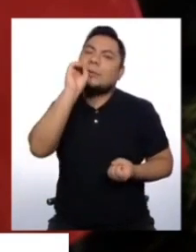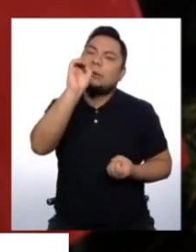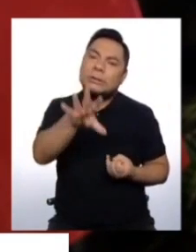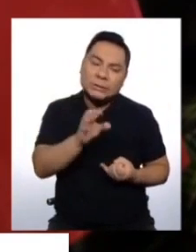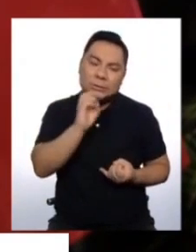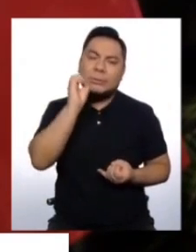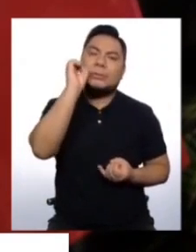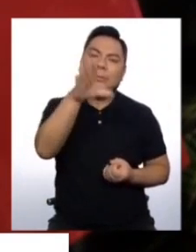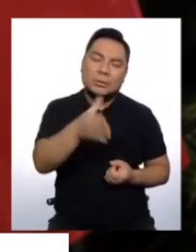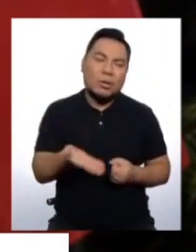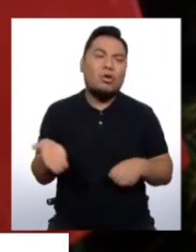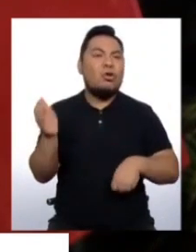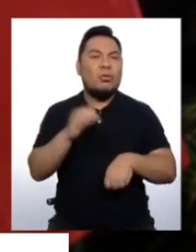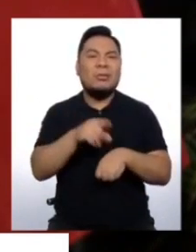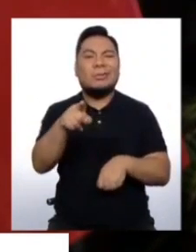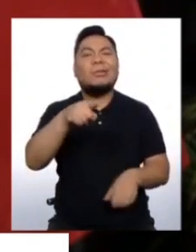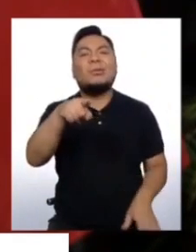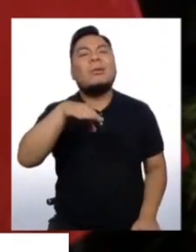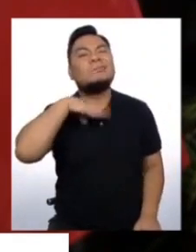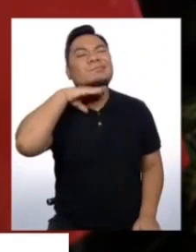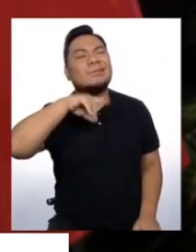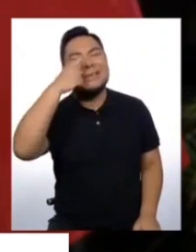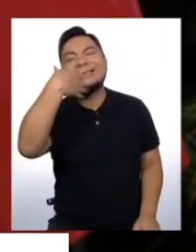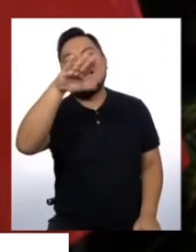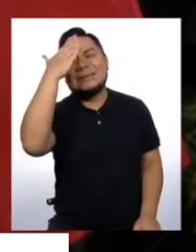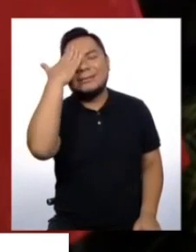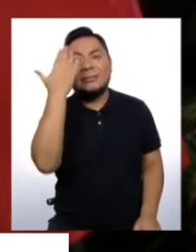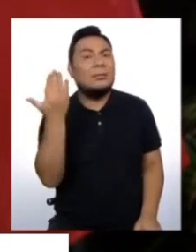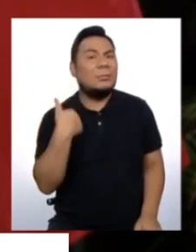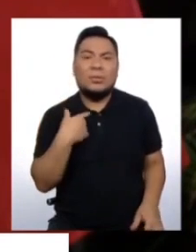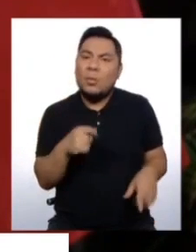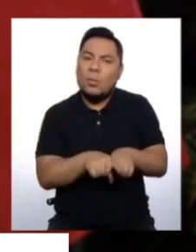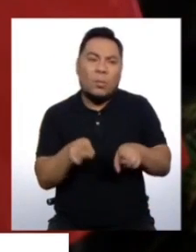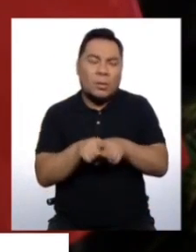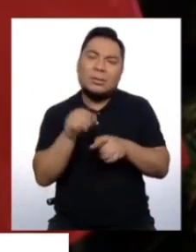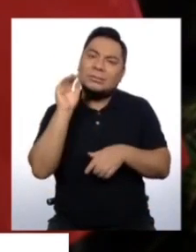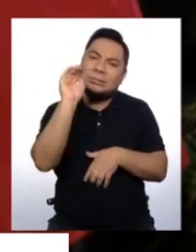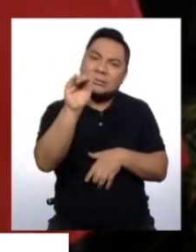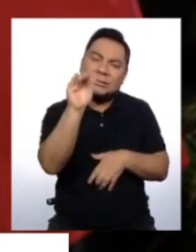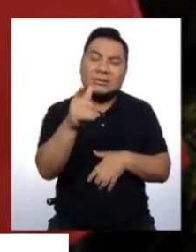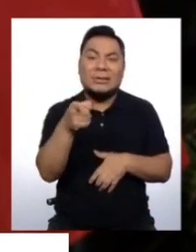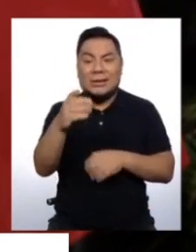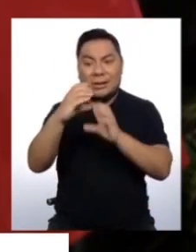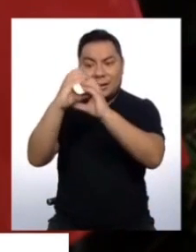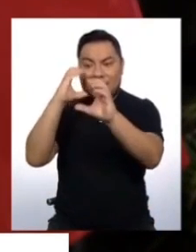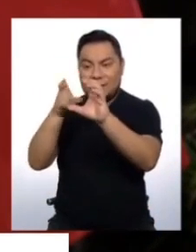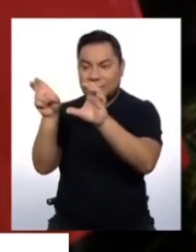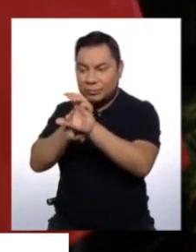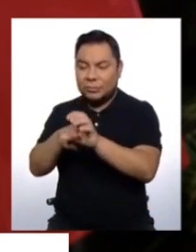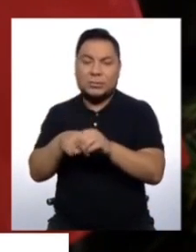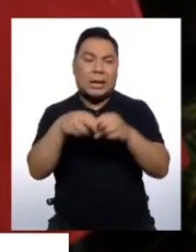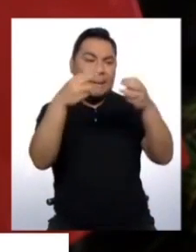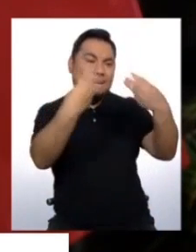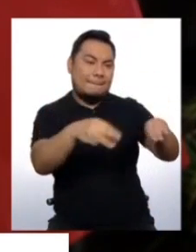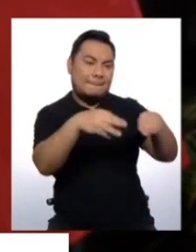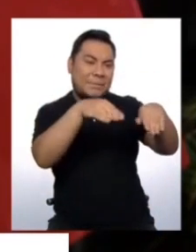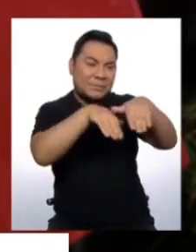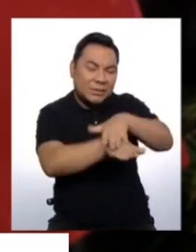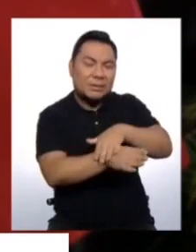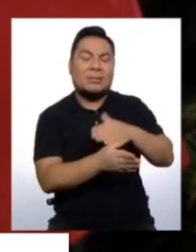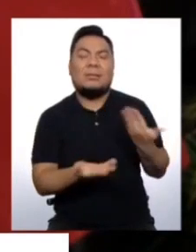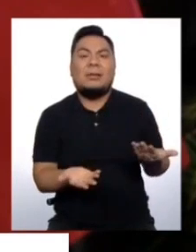no respetamos de que todos deben, dentro de los buses, dentro del Metropolitano,